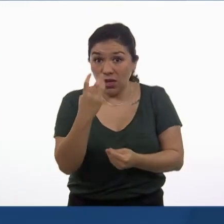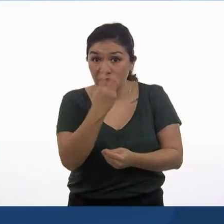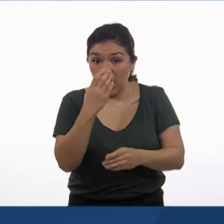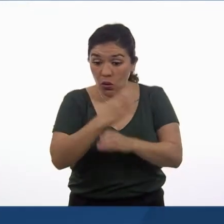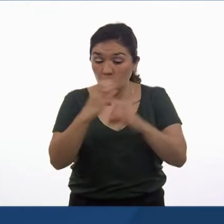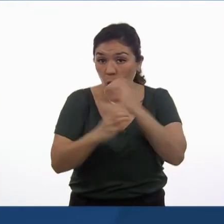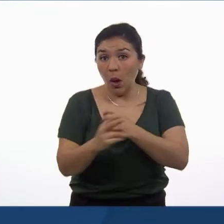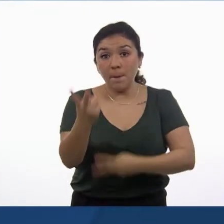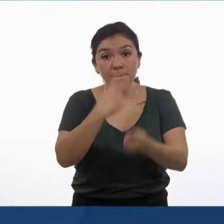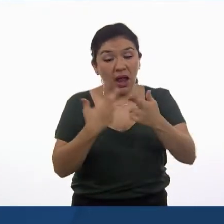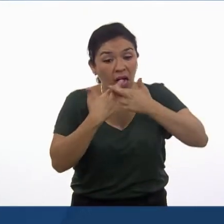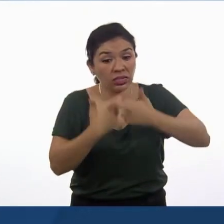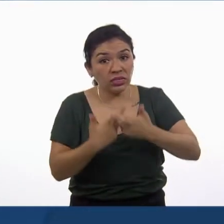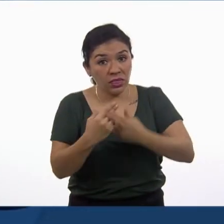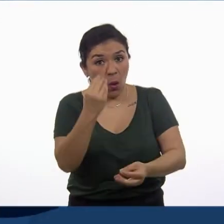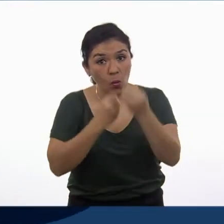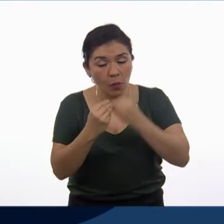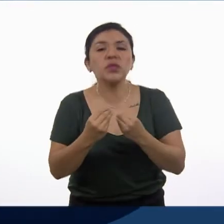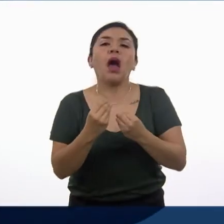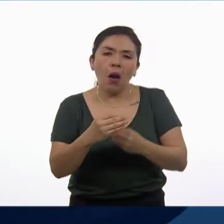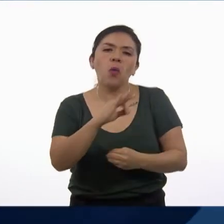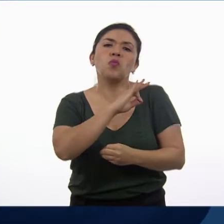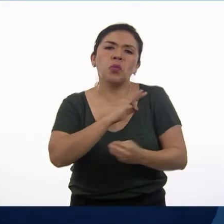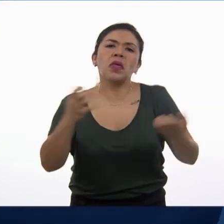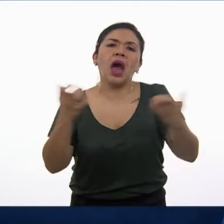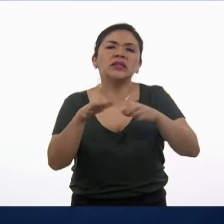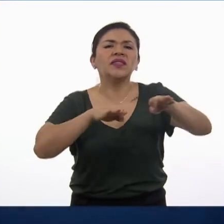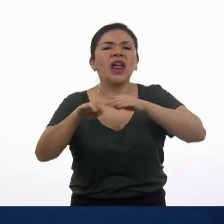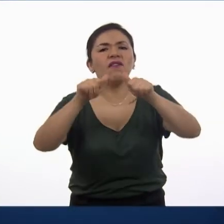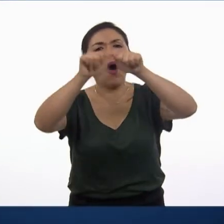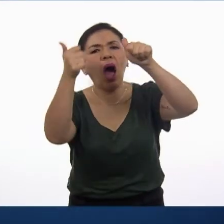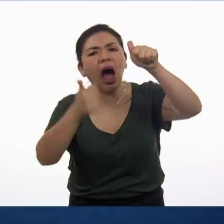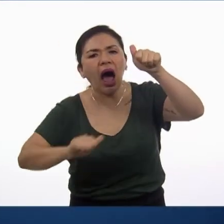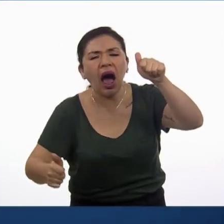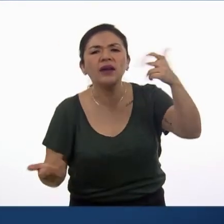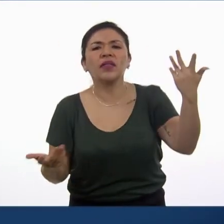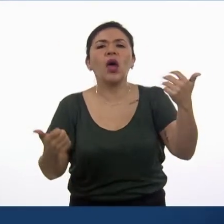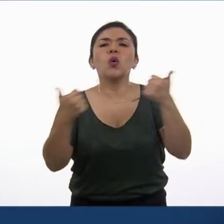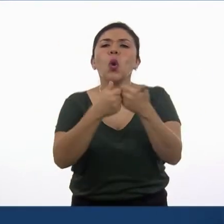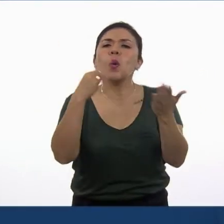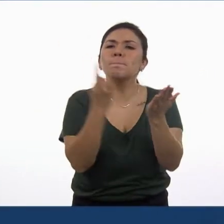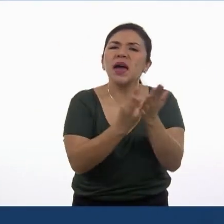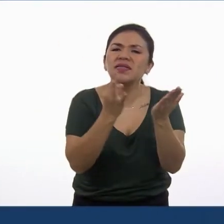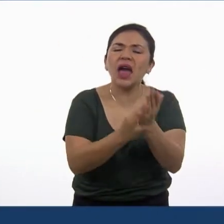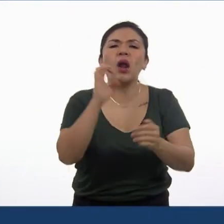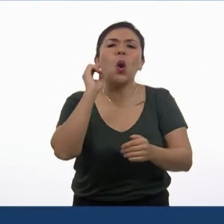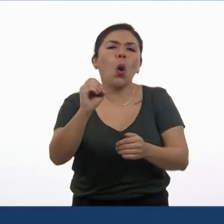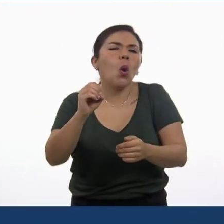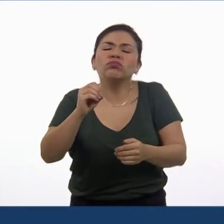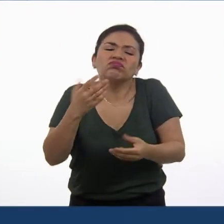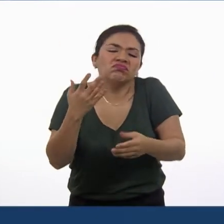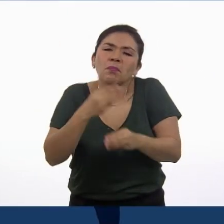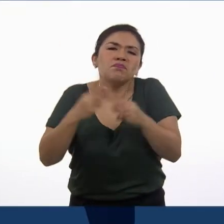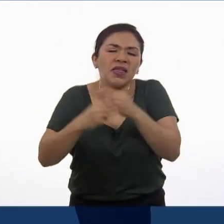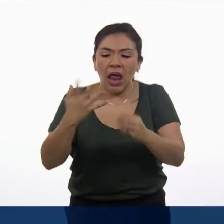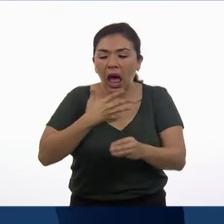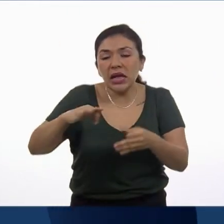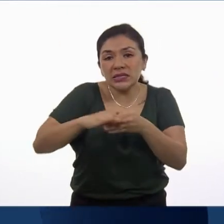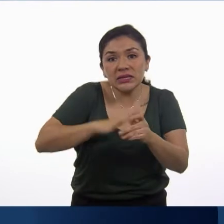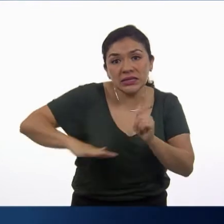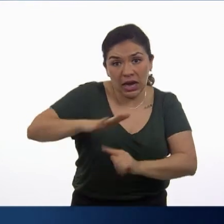sustento de alimentación, les va a dar tiempo para hacer trabajo artesanal con metales o materiales de la región. Recuerda que